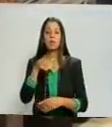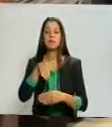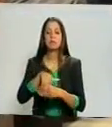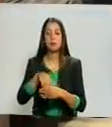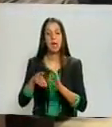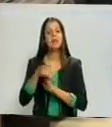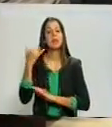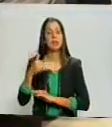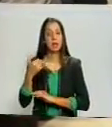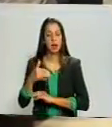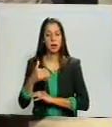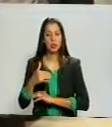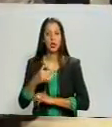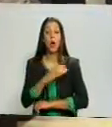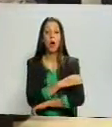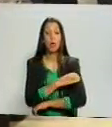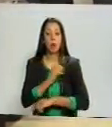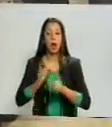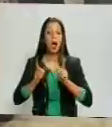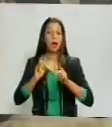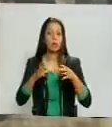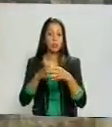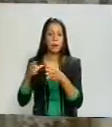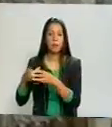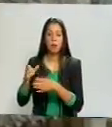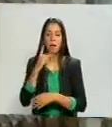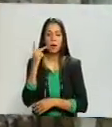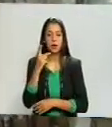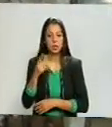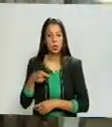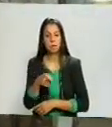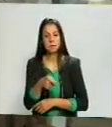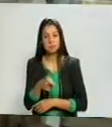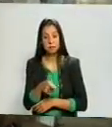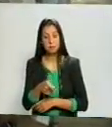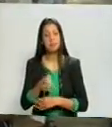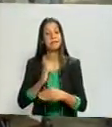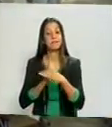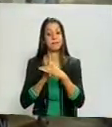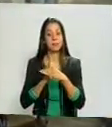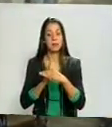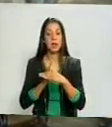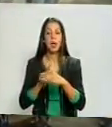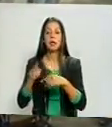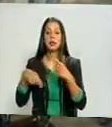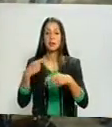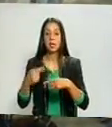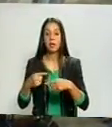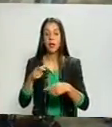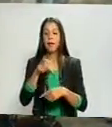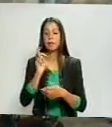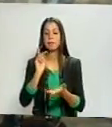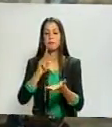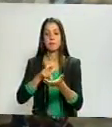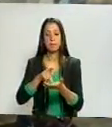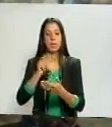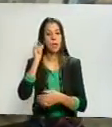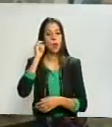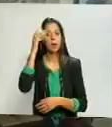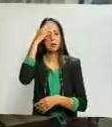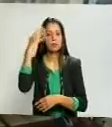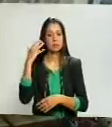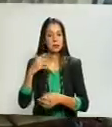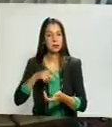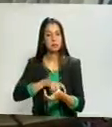acciones acometidas por cualquier partido político. Seguidamente concedió el derecho de palabra a los constituyentes Iris Valera, en